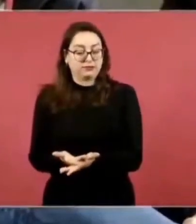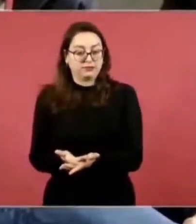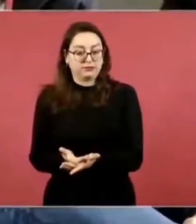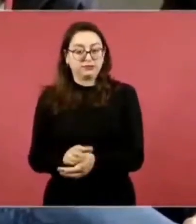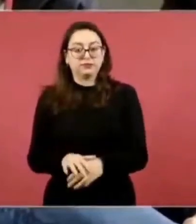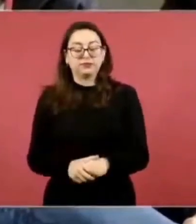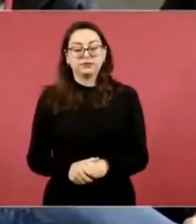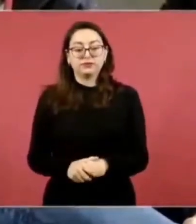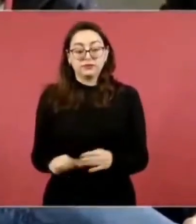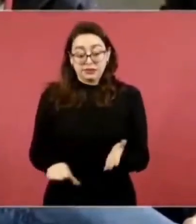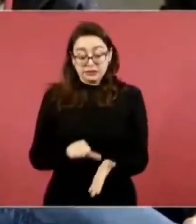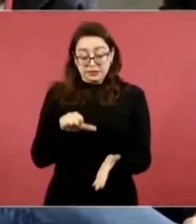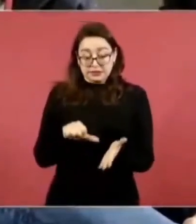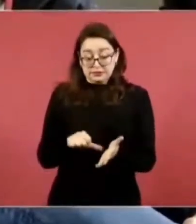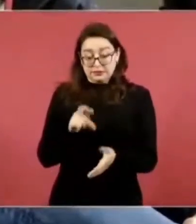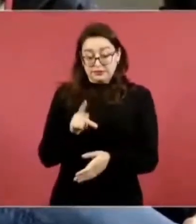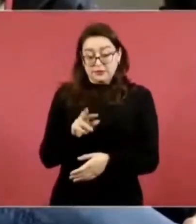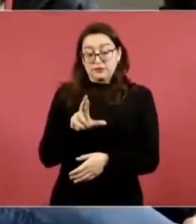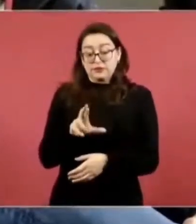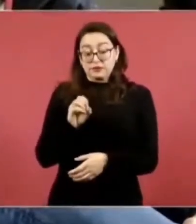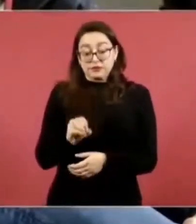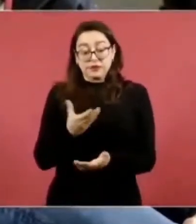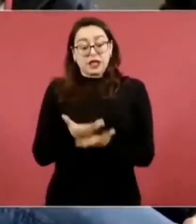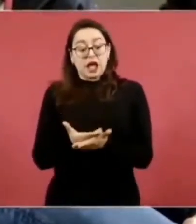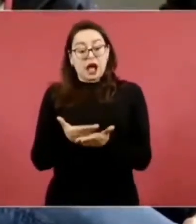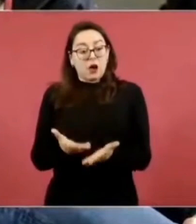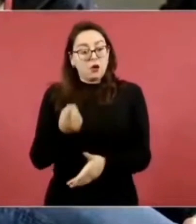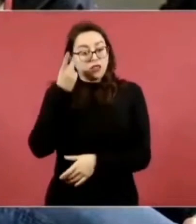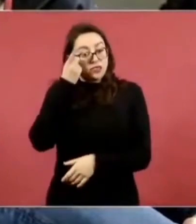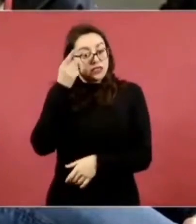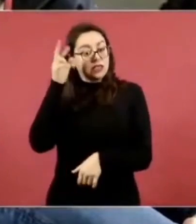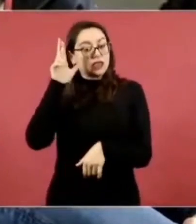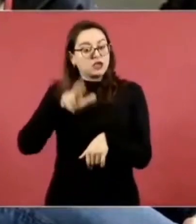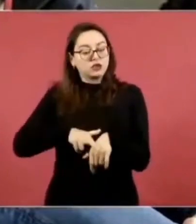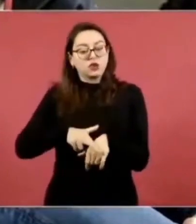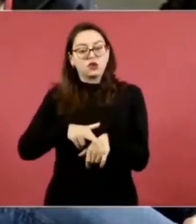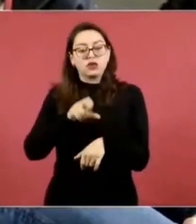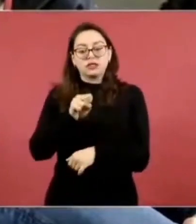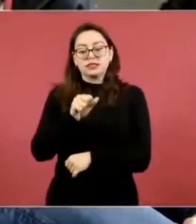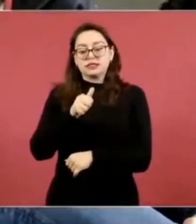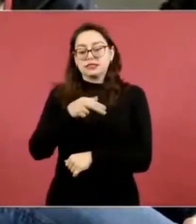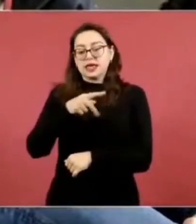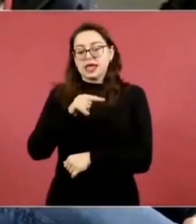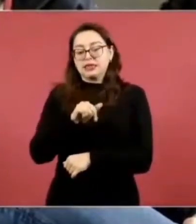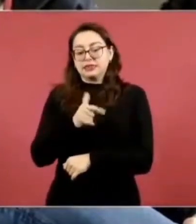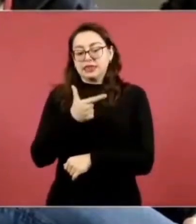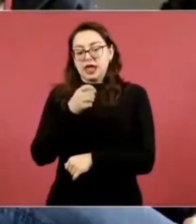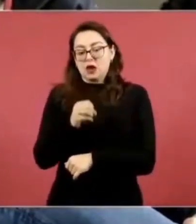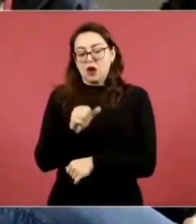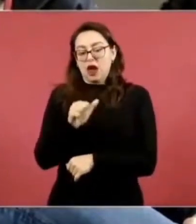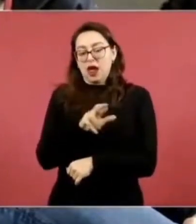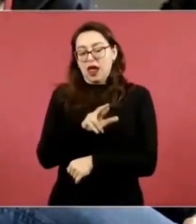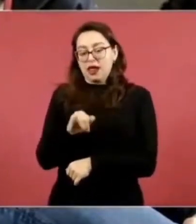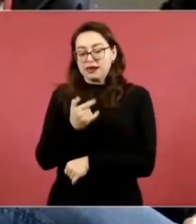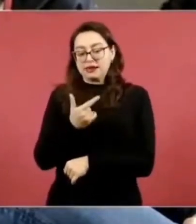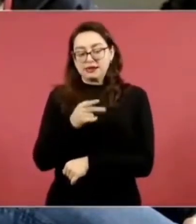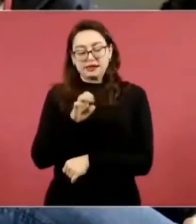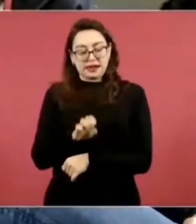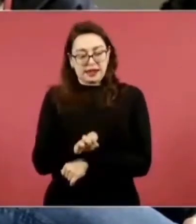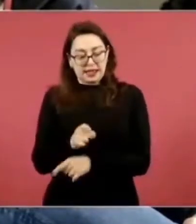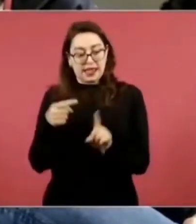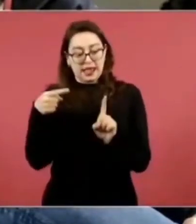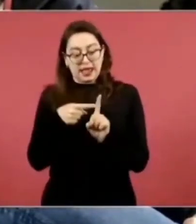hecho, el Centro PRO, el actual director, Santiago Aguirre, fue coadyuvante